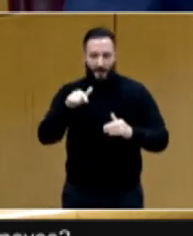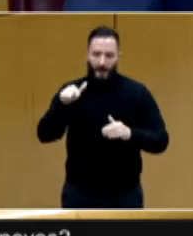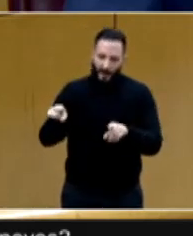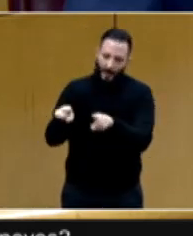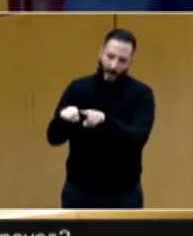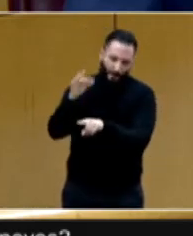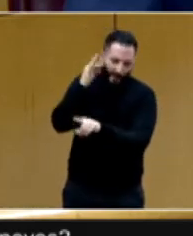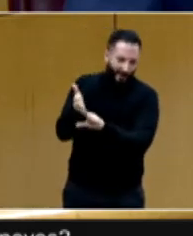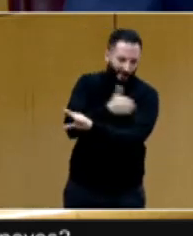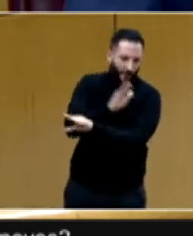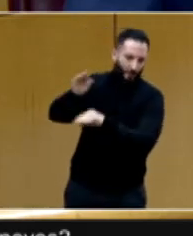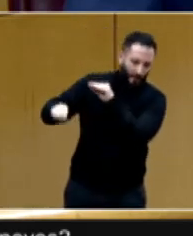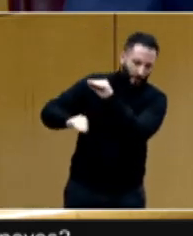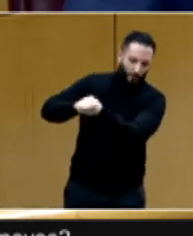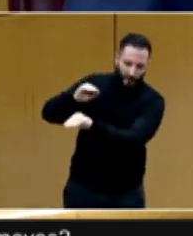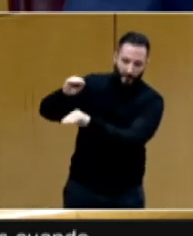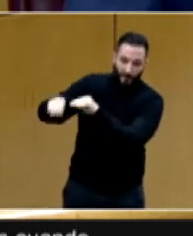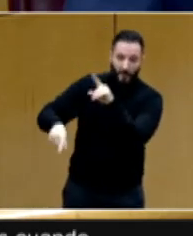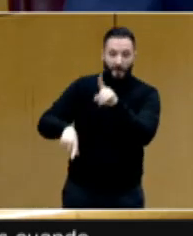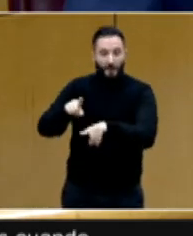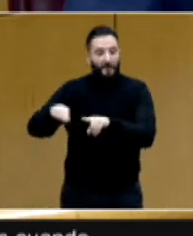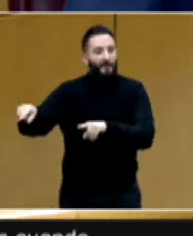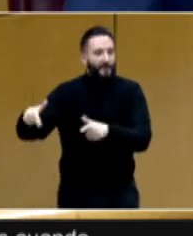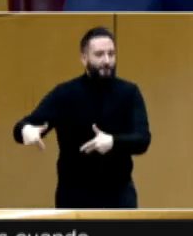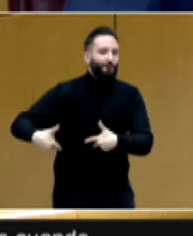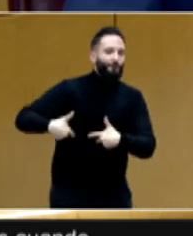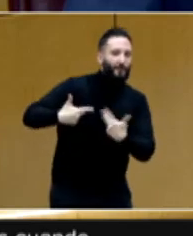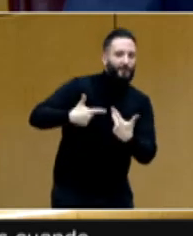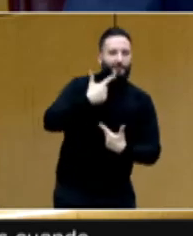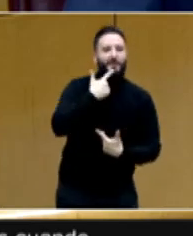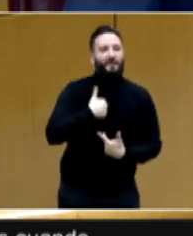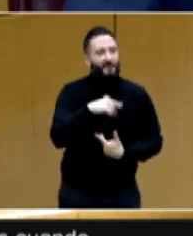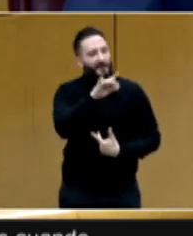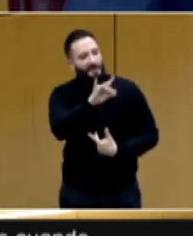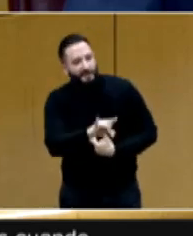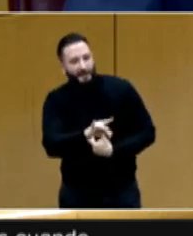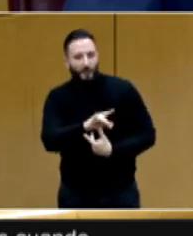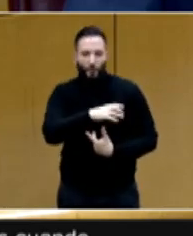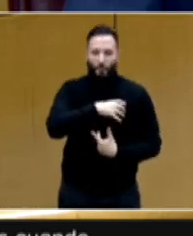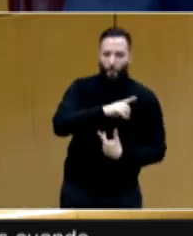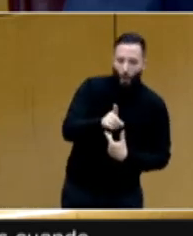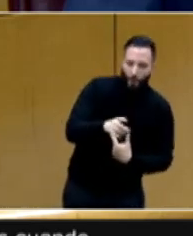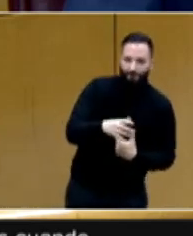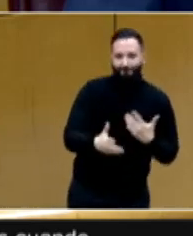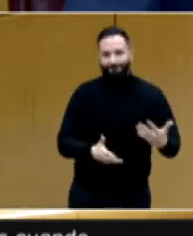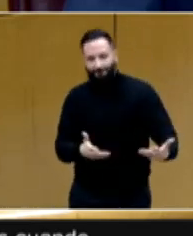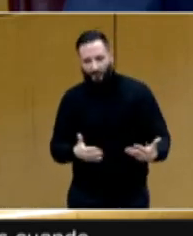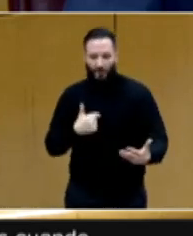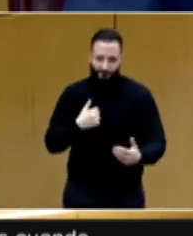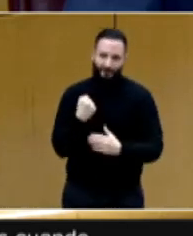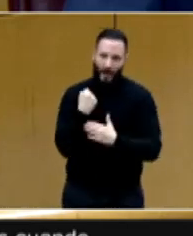hermana Entonces según los gastos que yo tengo mi hermana era la que me dice si me lo puedo hacer ese gasto no vale